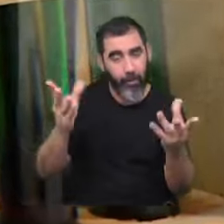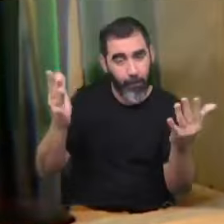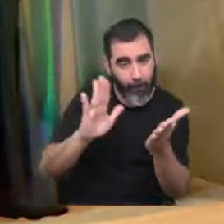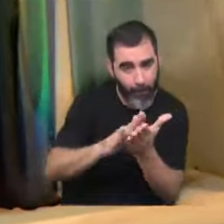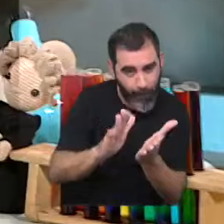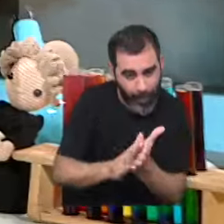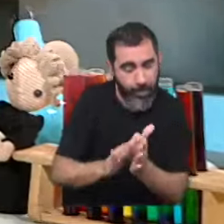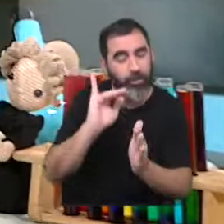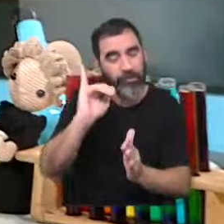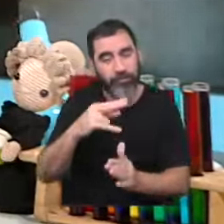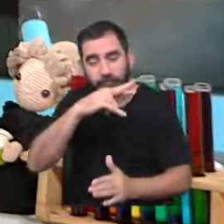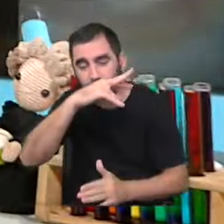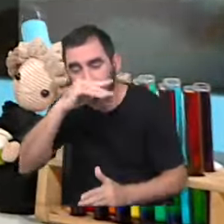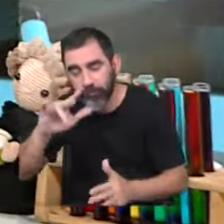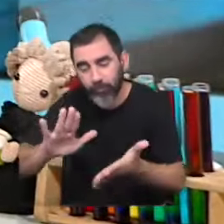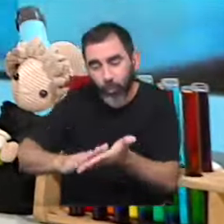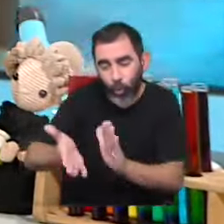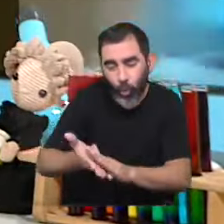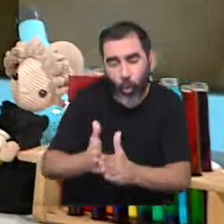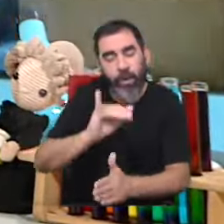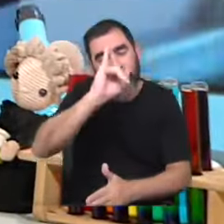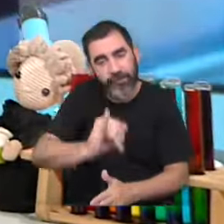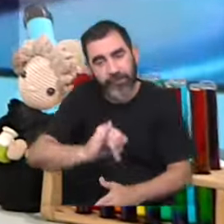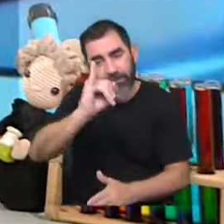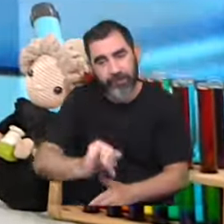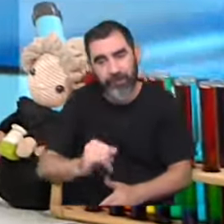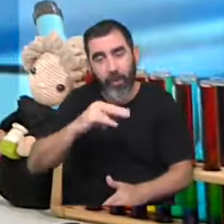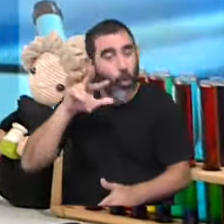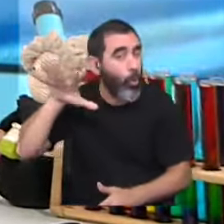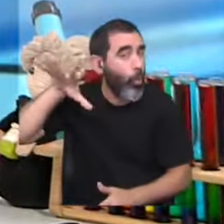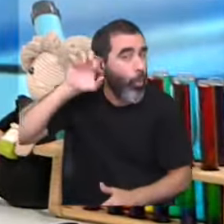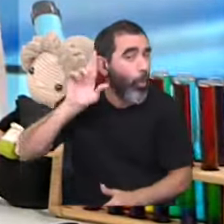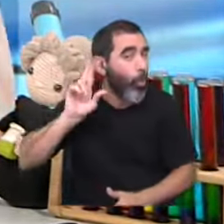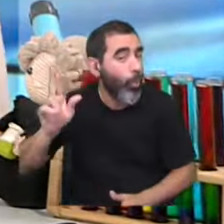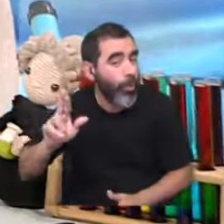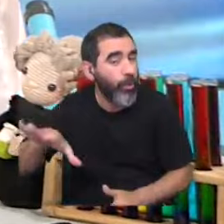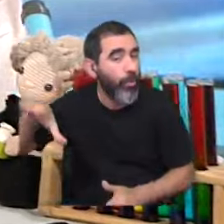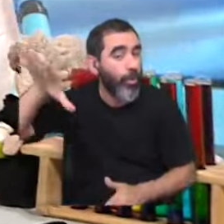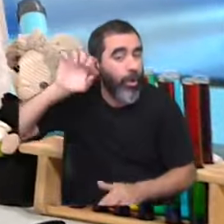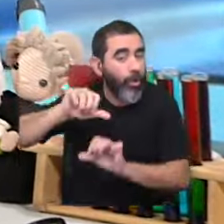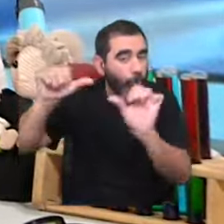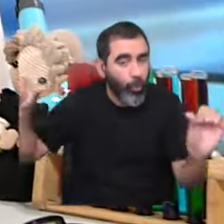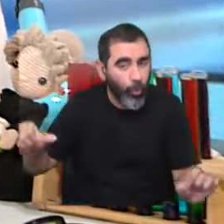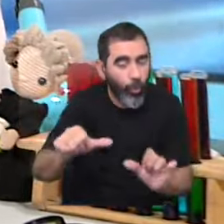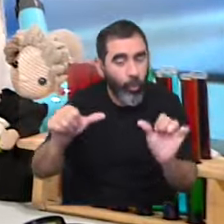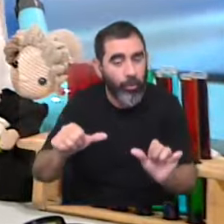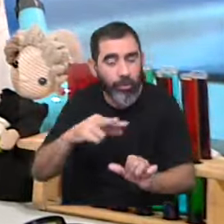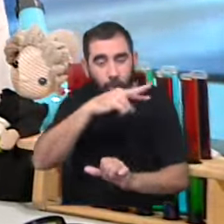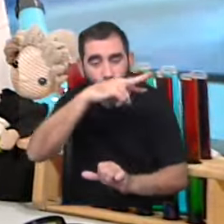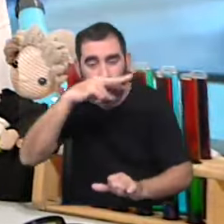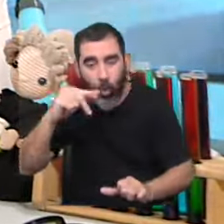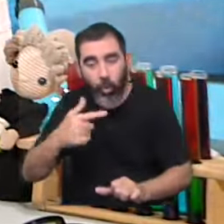tacto, la idea siempre es meter las manos en la ciencia, el oído, porque tenemos que escuchar lo que tenemos que hacer, y bueno, y todos los